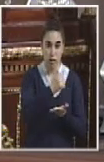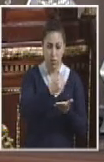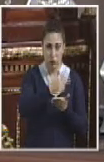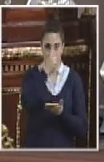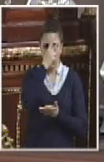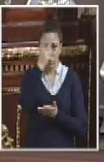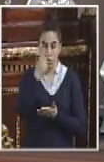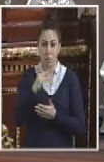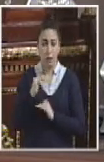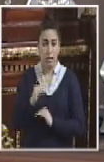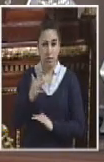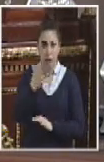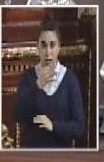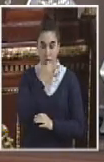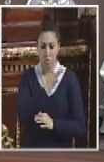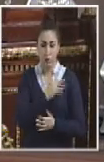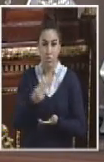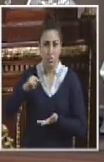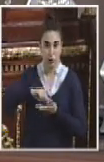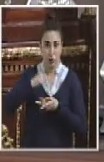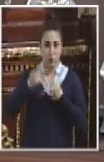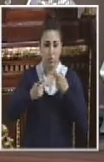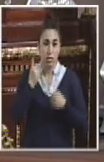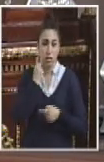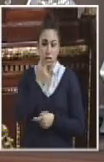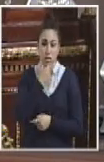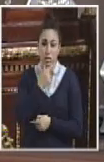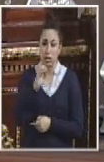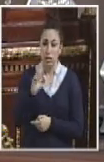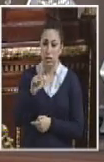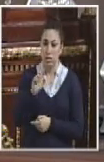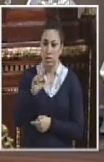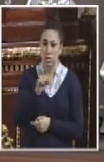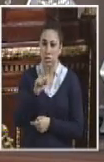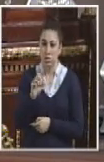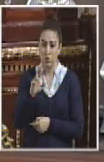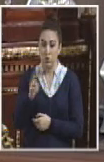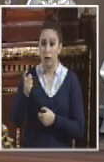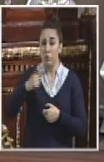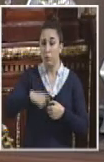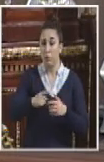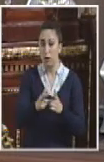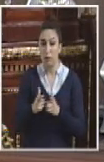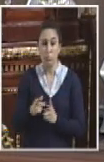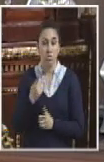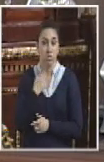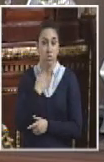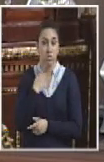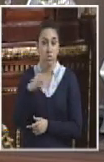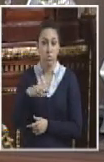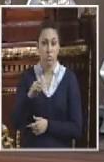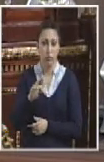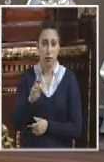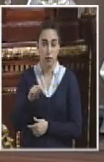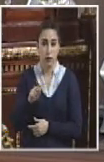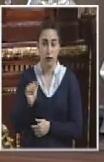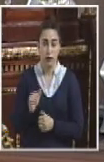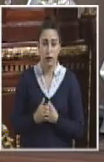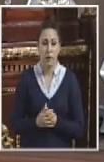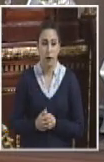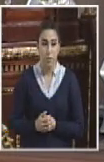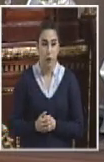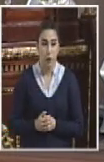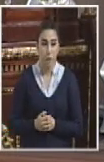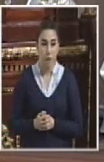de México, se concede el uso de la tribuna al diputado Eleazar Rubio Aldarán, integrante del Grupo Parlamentario de Morena, hasta por 5 minutos.